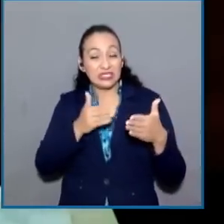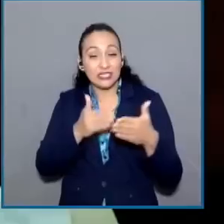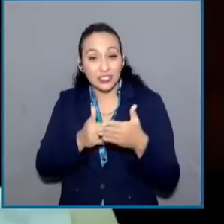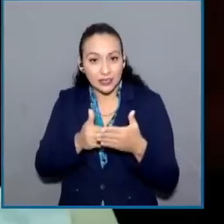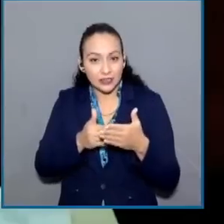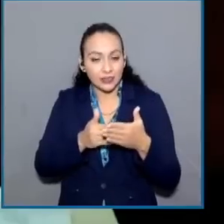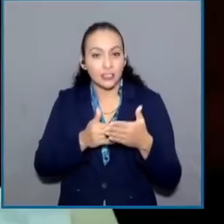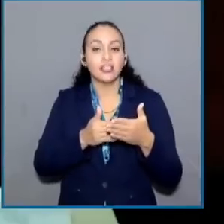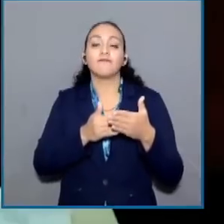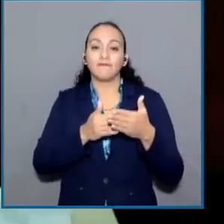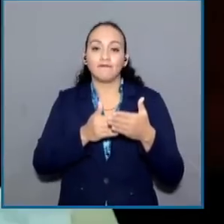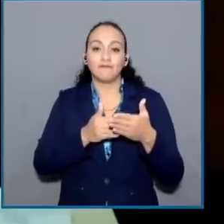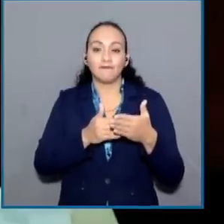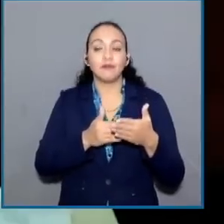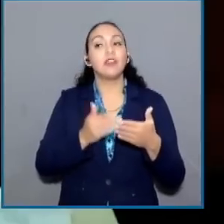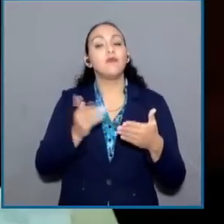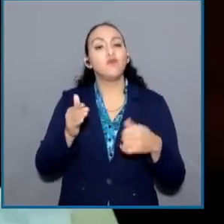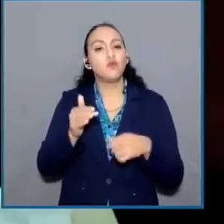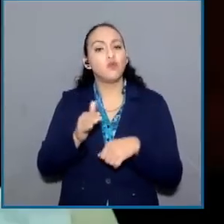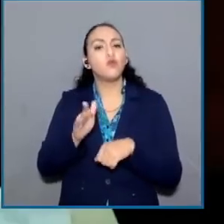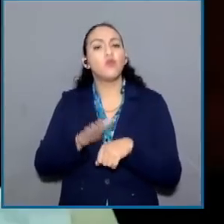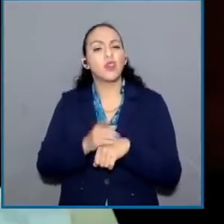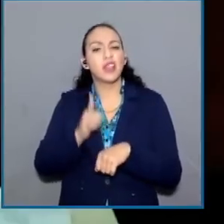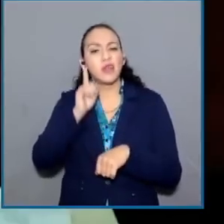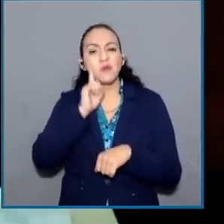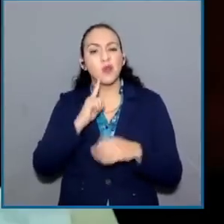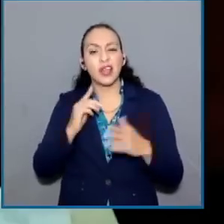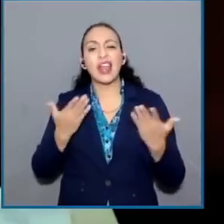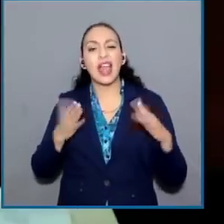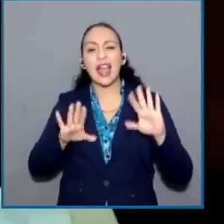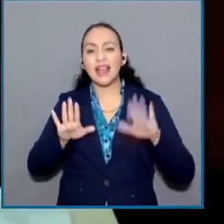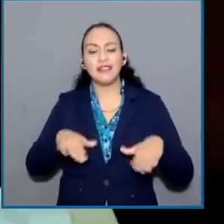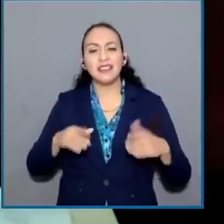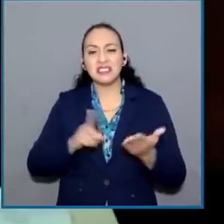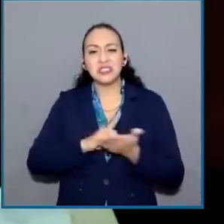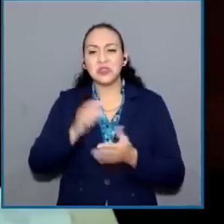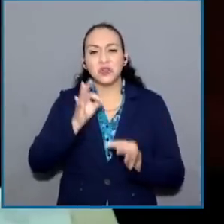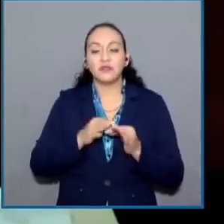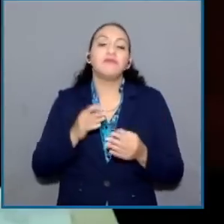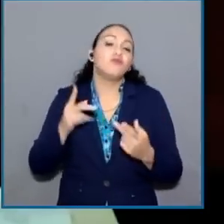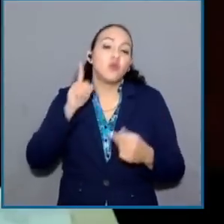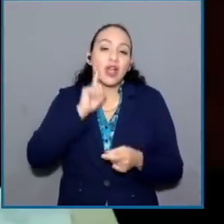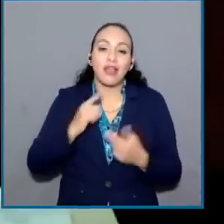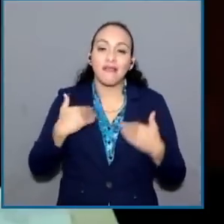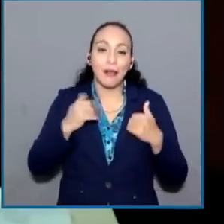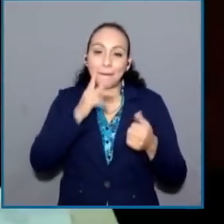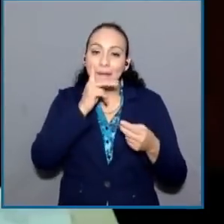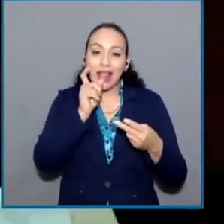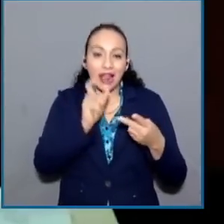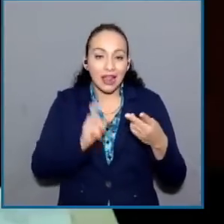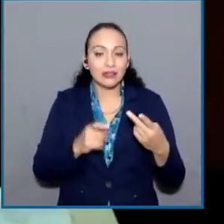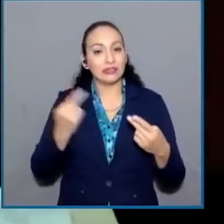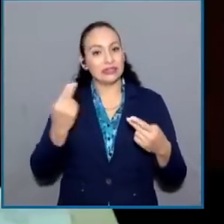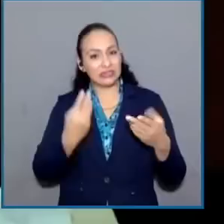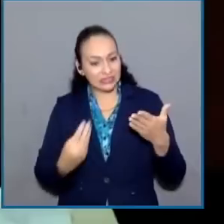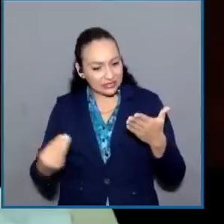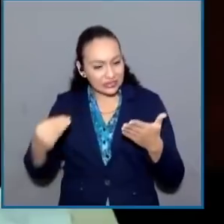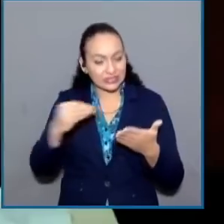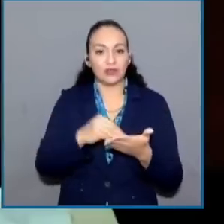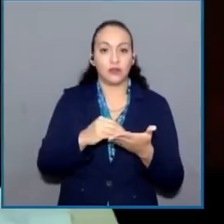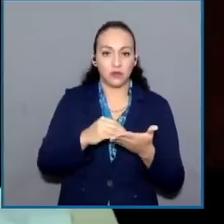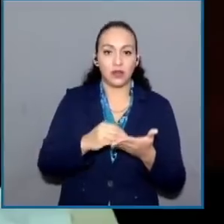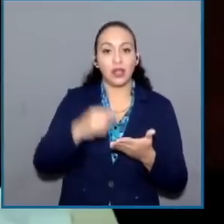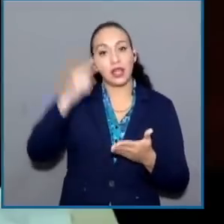del impulso que deben recibir los derechos de la mujer. Se considera que el Estado cumple con